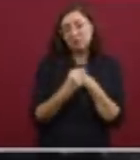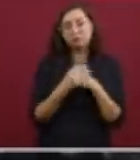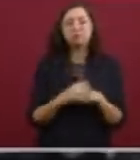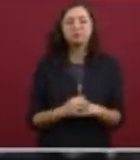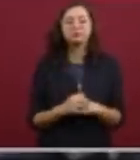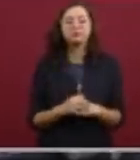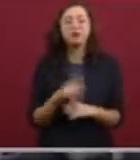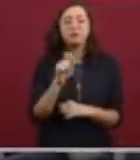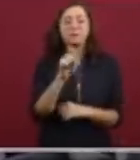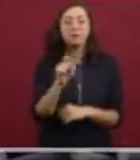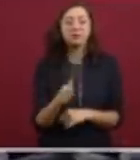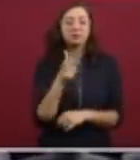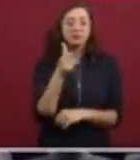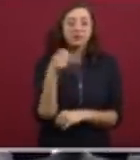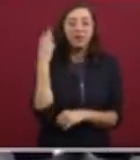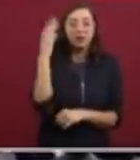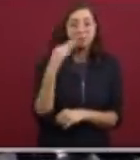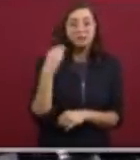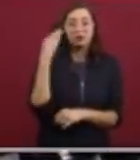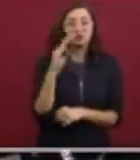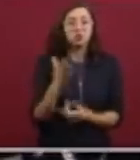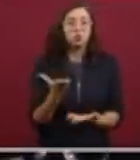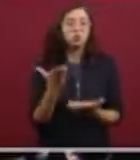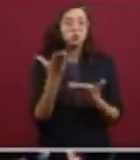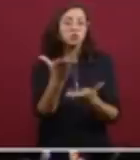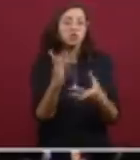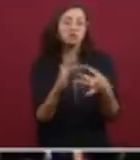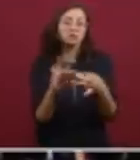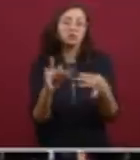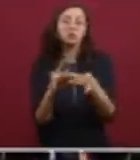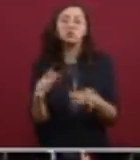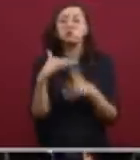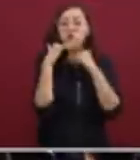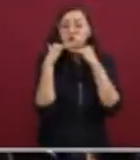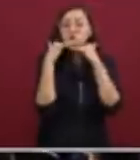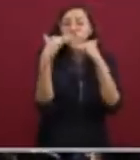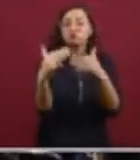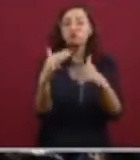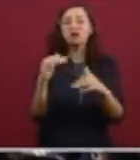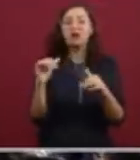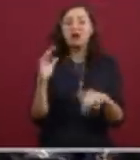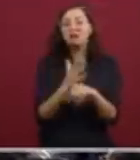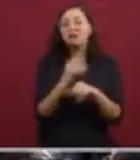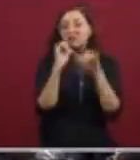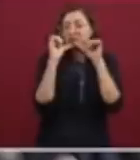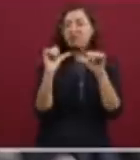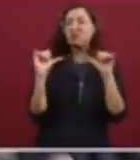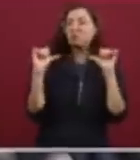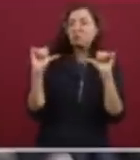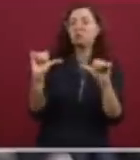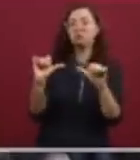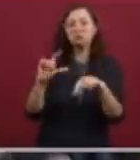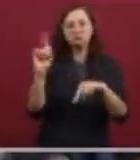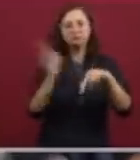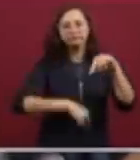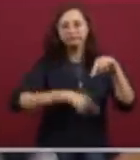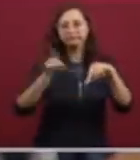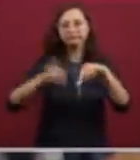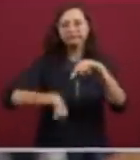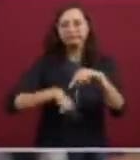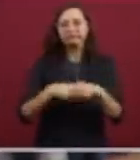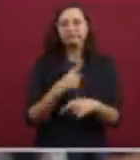de marzo, en la conferencia donde usted refirió acabar con la corrupción y la impunidad, se presentó